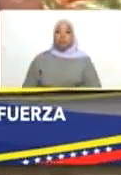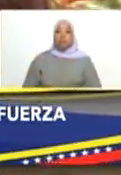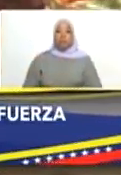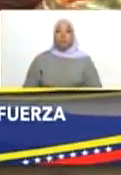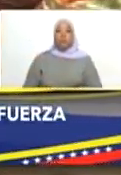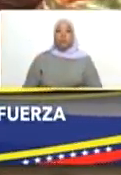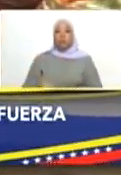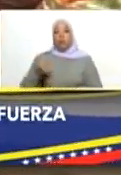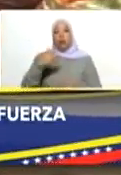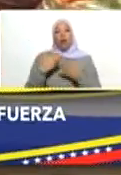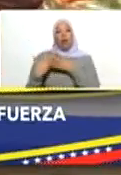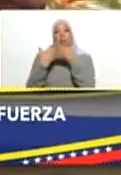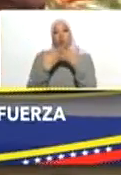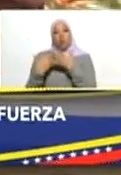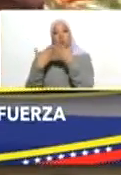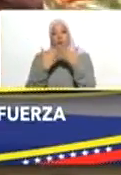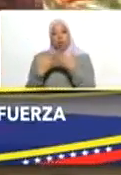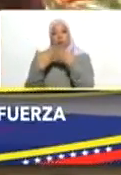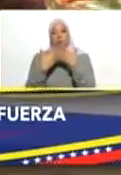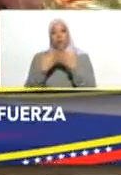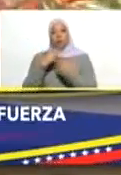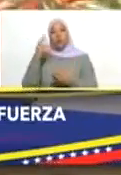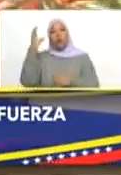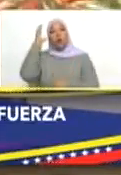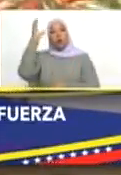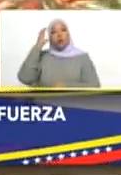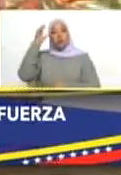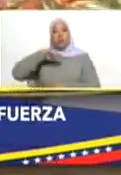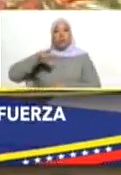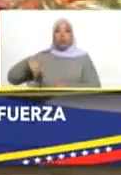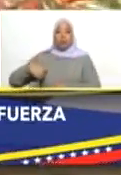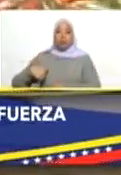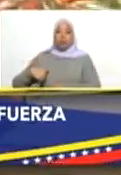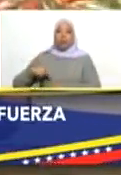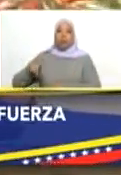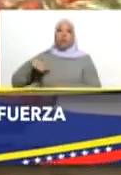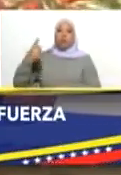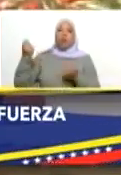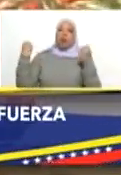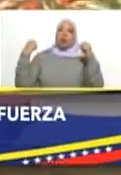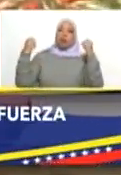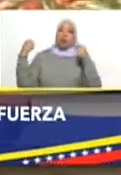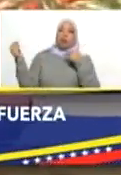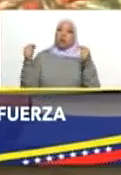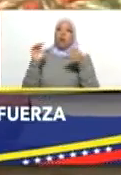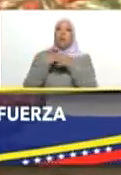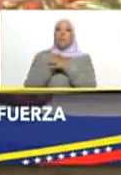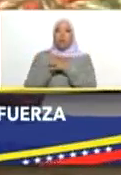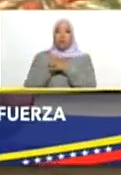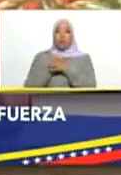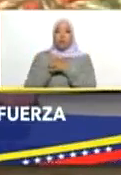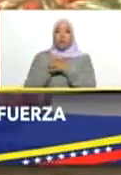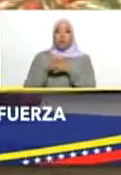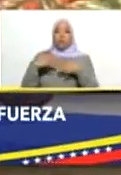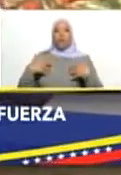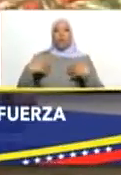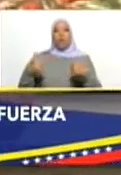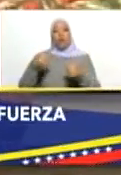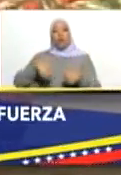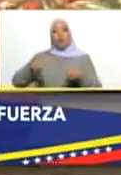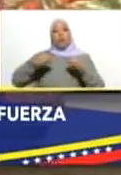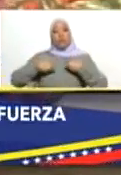de estudiar, obtener conocimiento para luego aplicarlos en la solidaridad y en la salvación de